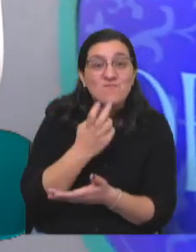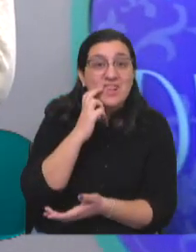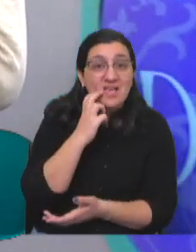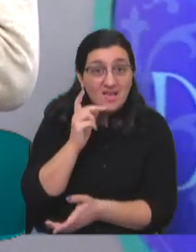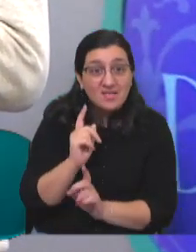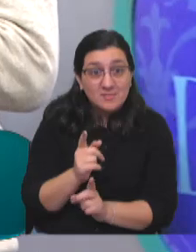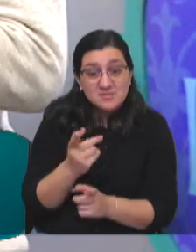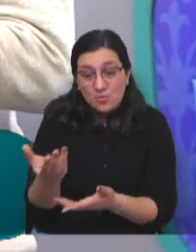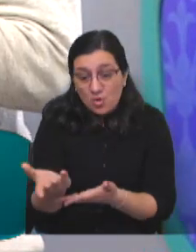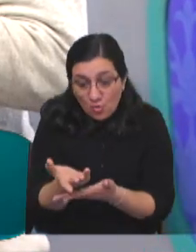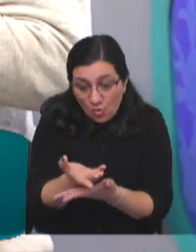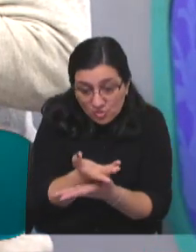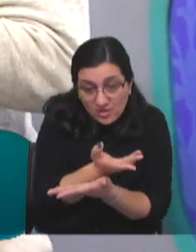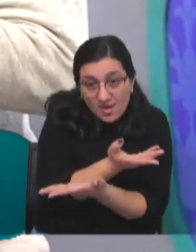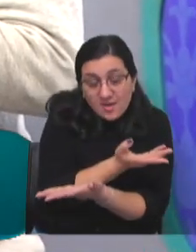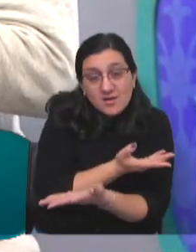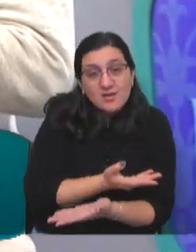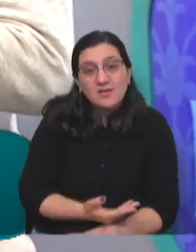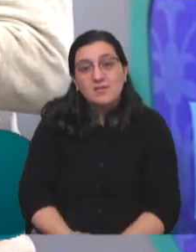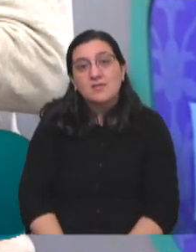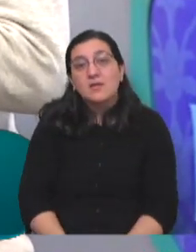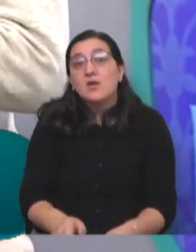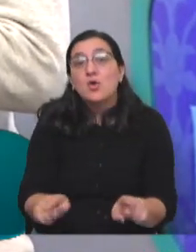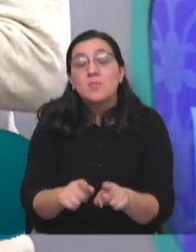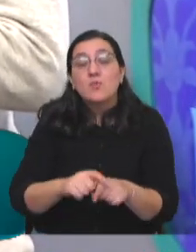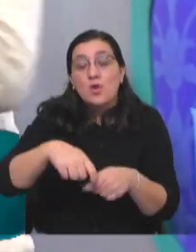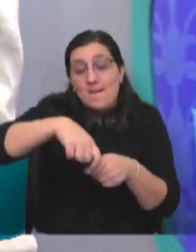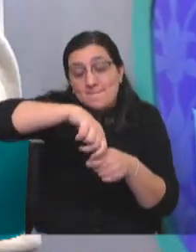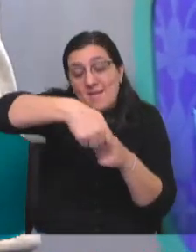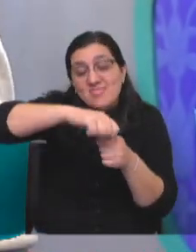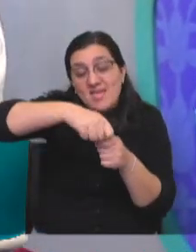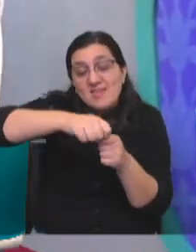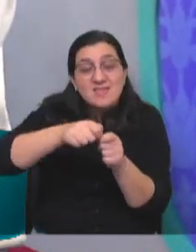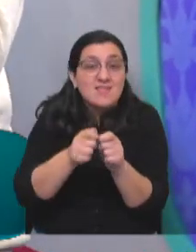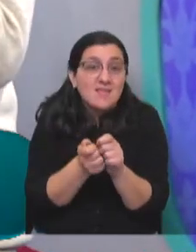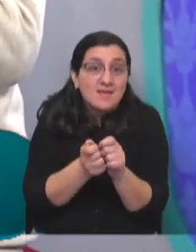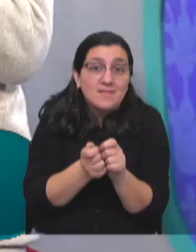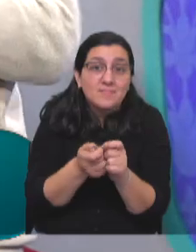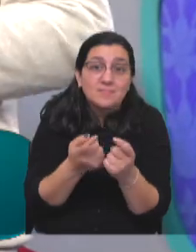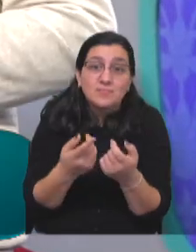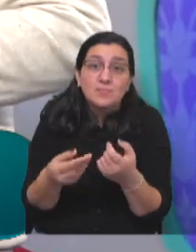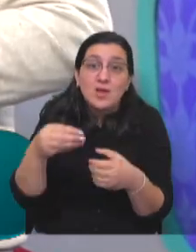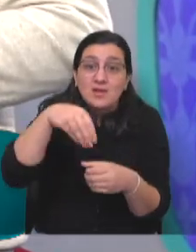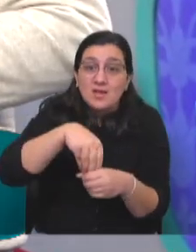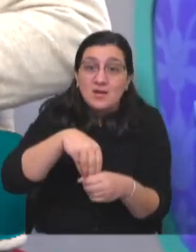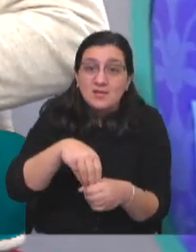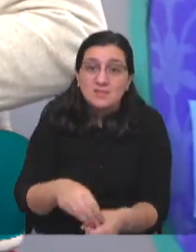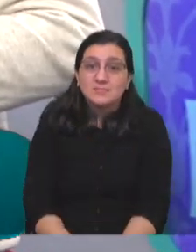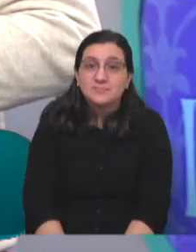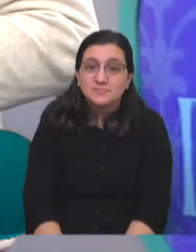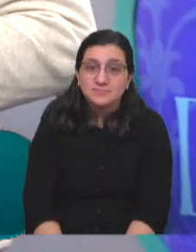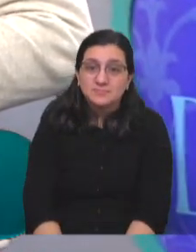la berenjena y en como hicimos con la mandarina, de agregarle flores, cortar la berenjena, como descontracturar